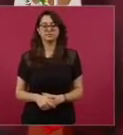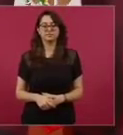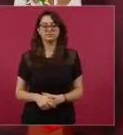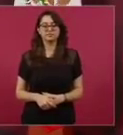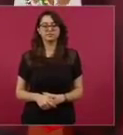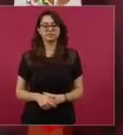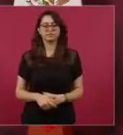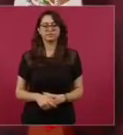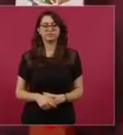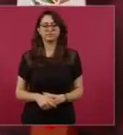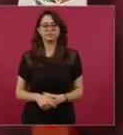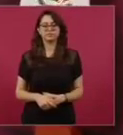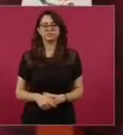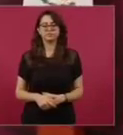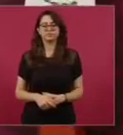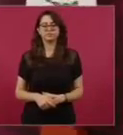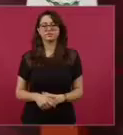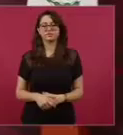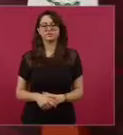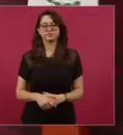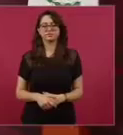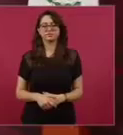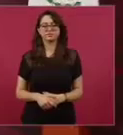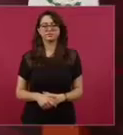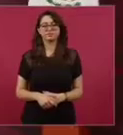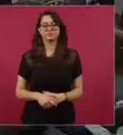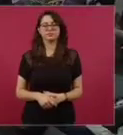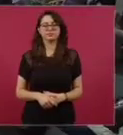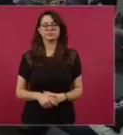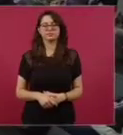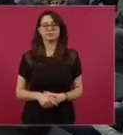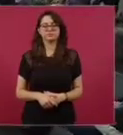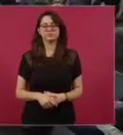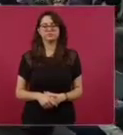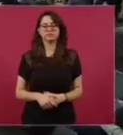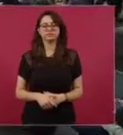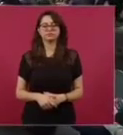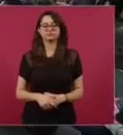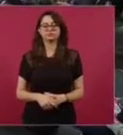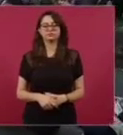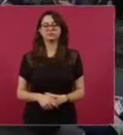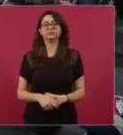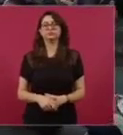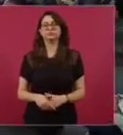estamos viendo porque lo vamos a hacer de manera oficial